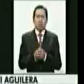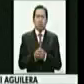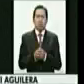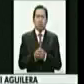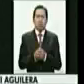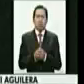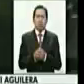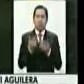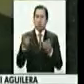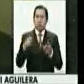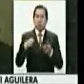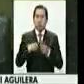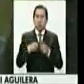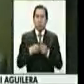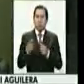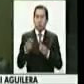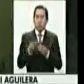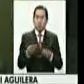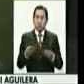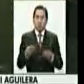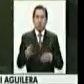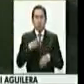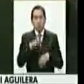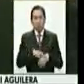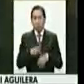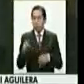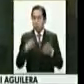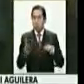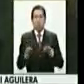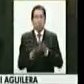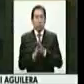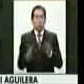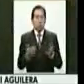materiales, gracias a Dios no se ha tenido que lamentar daños personales,